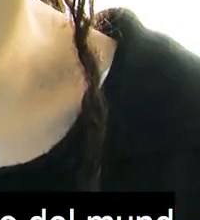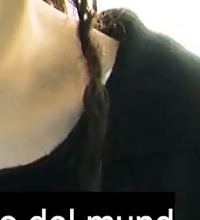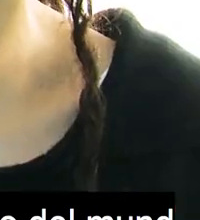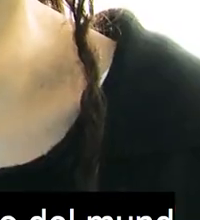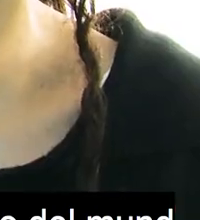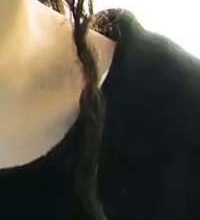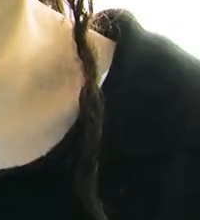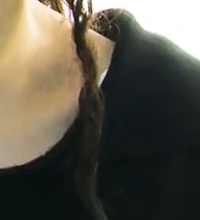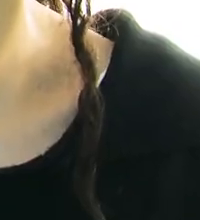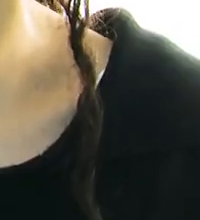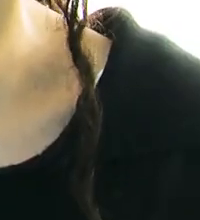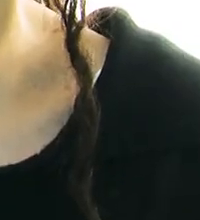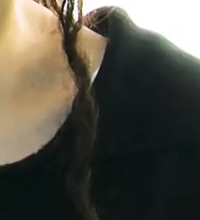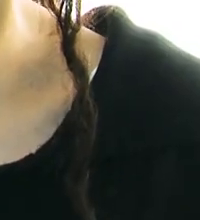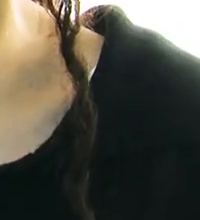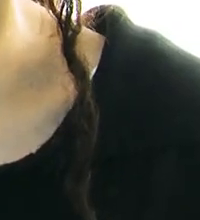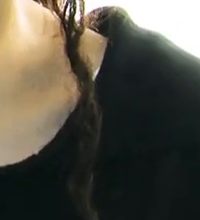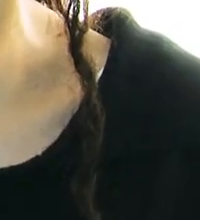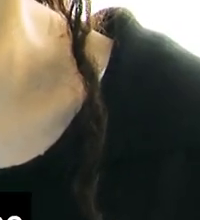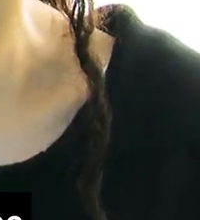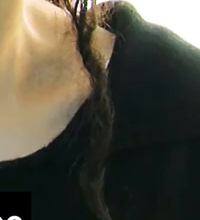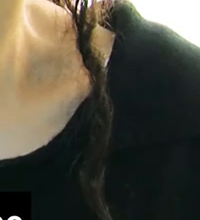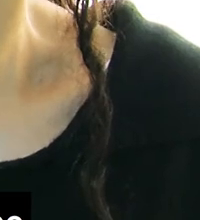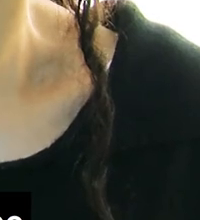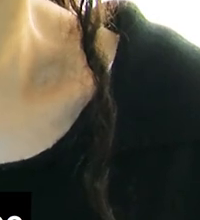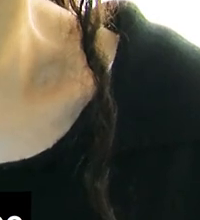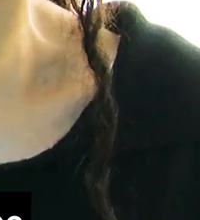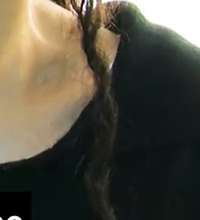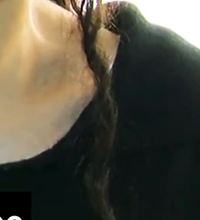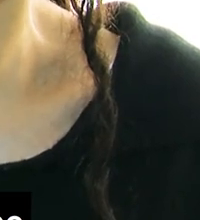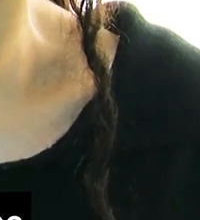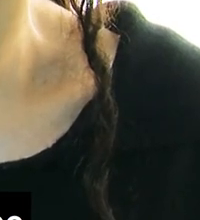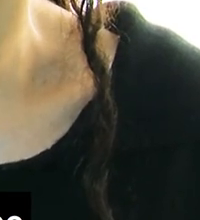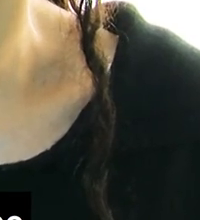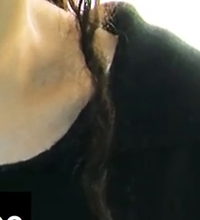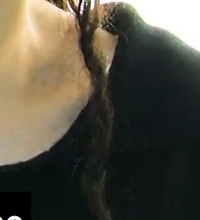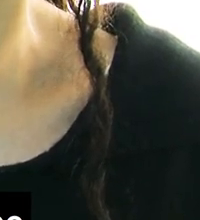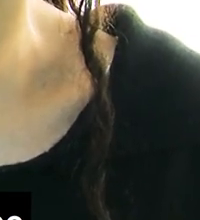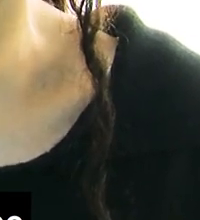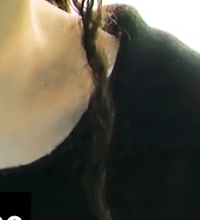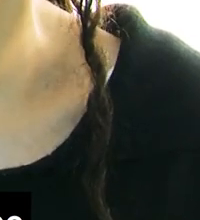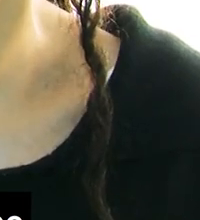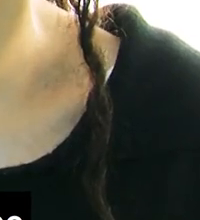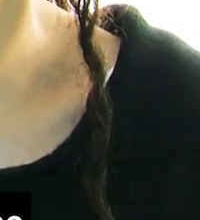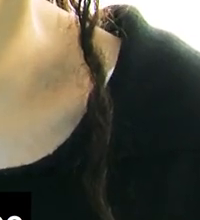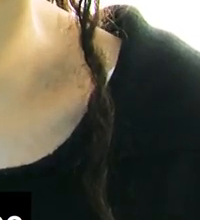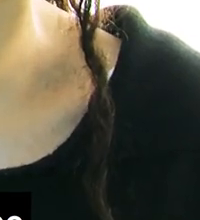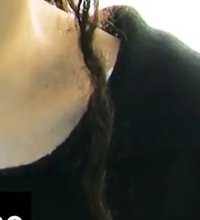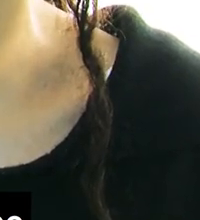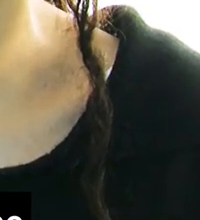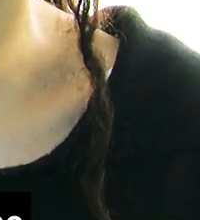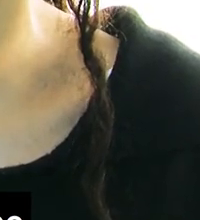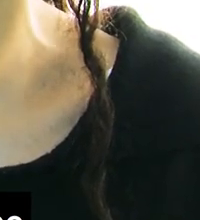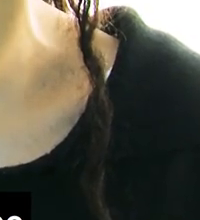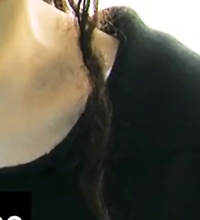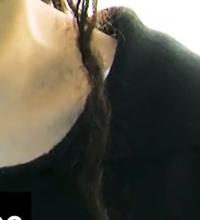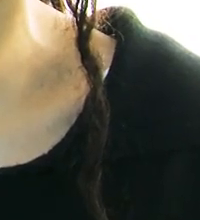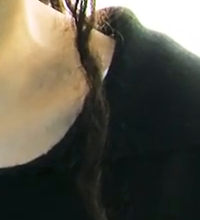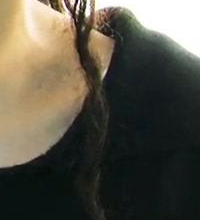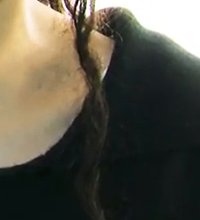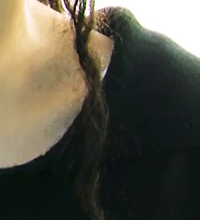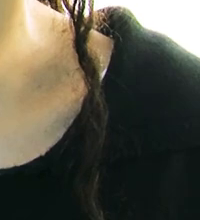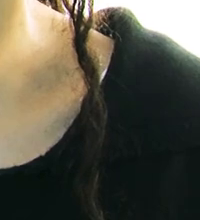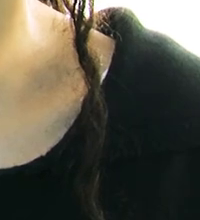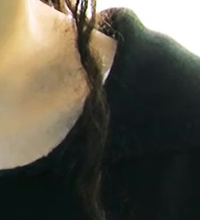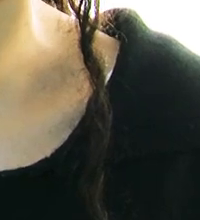del mundo, de nuevo, los ojos sobre Honduras, y la búsqueda de justicia ha implicado